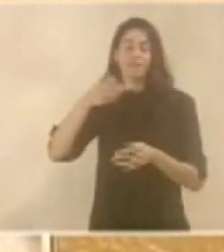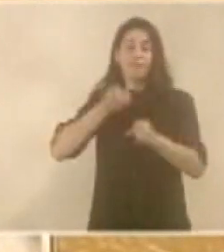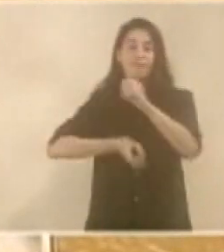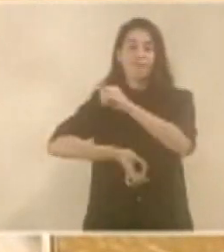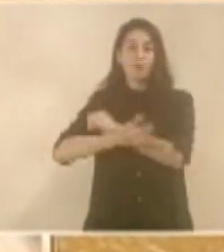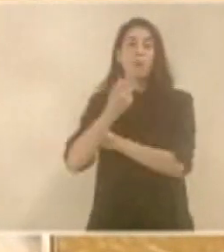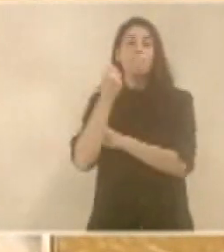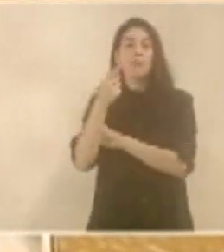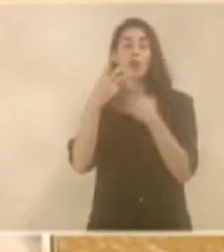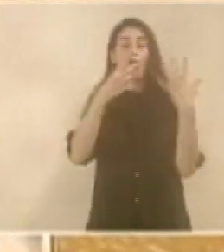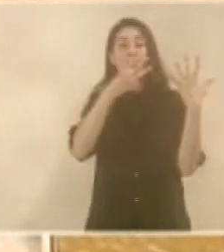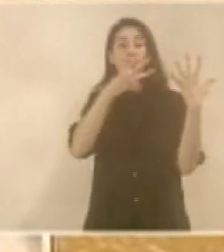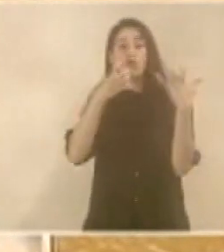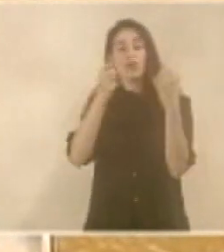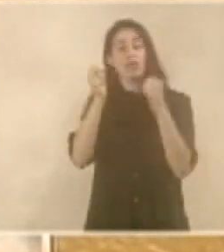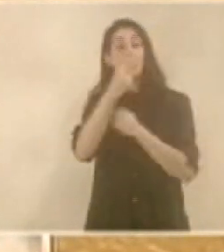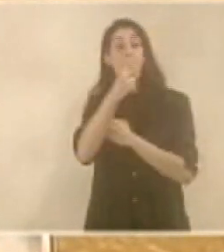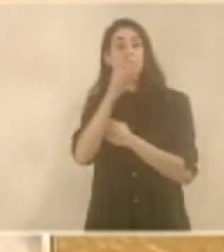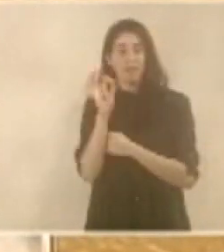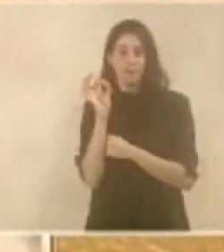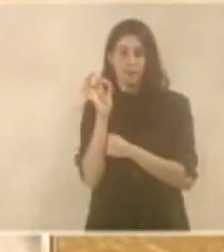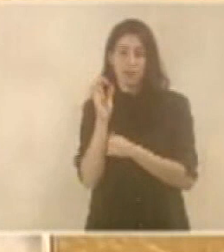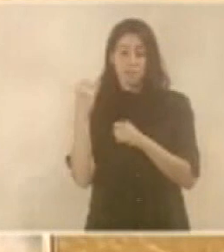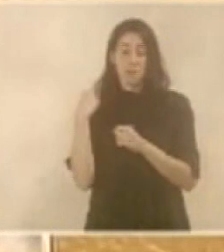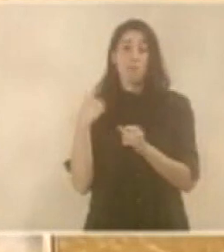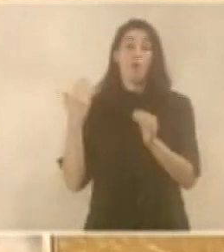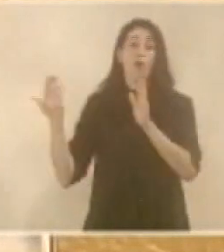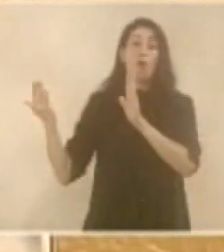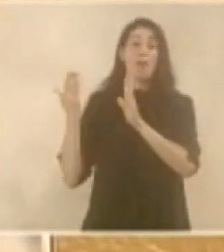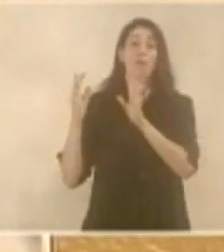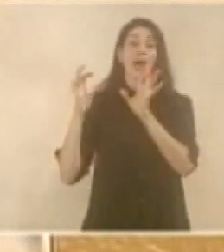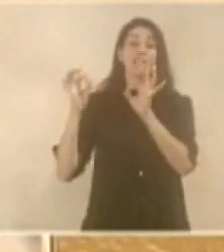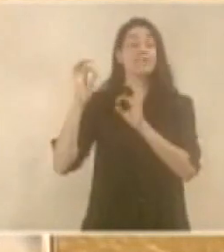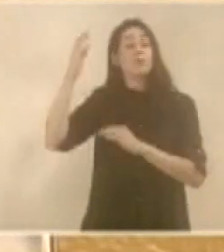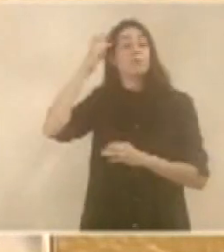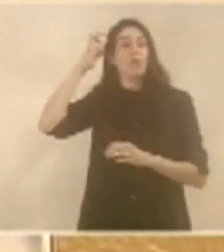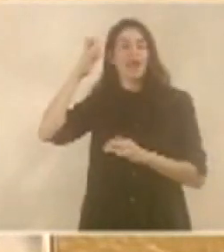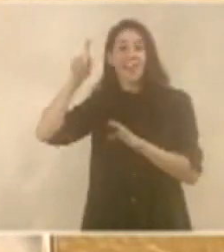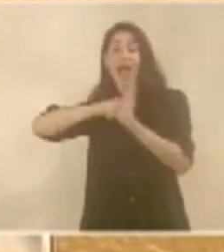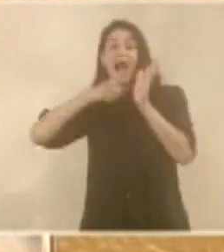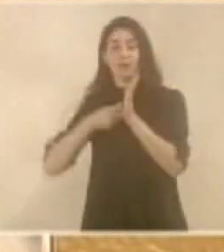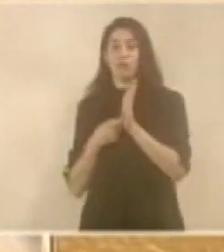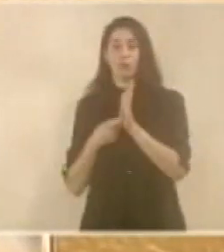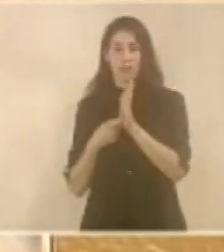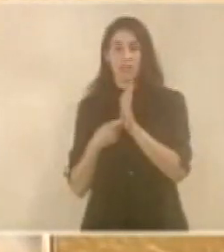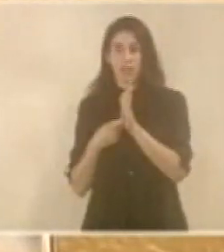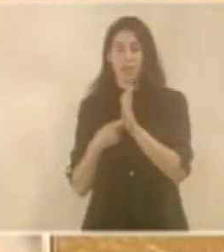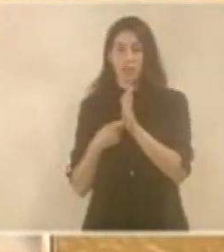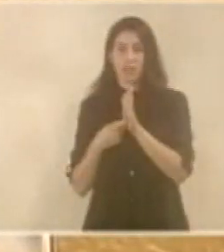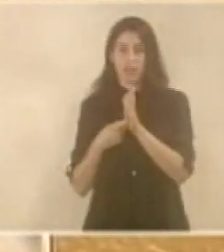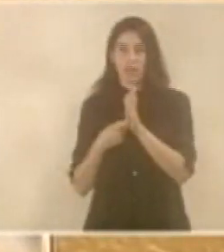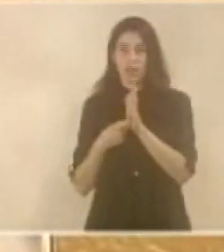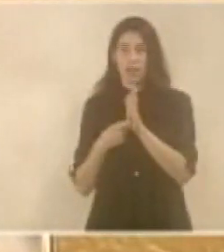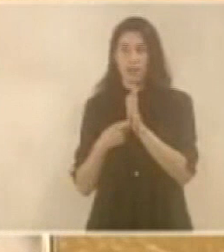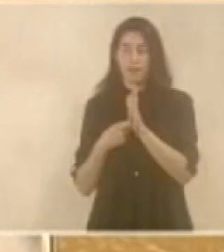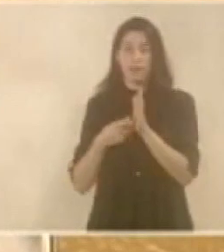constitucional, en una época de monarquía absolutista, ya que el entonces teniente coronel Rafael de Riego se sublevó para forzar al rey